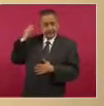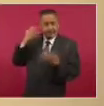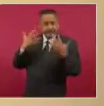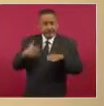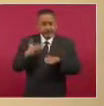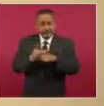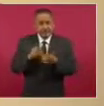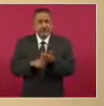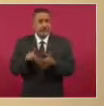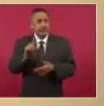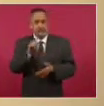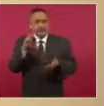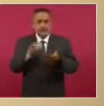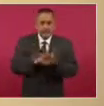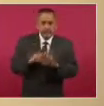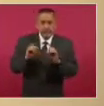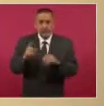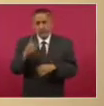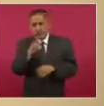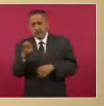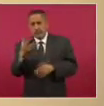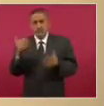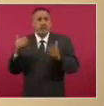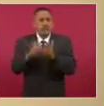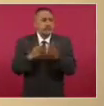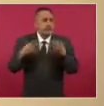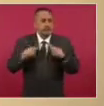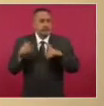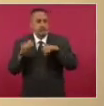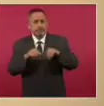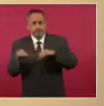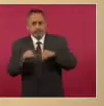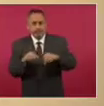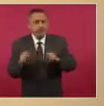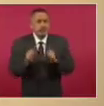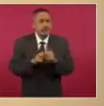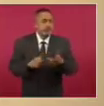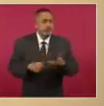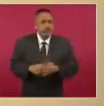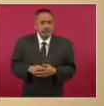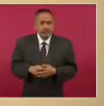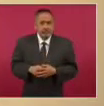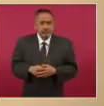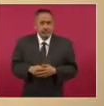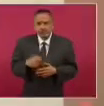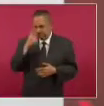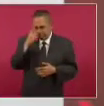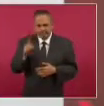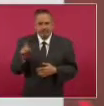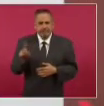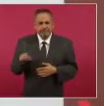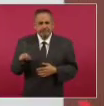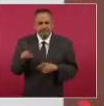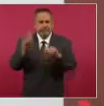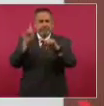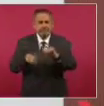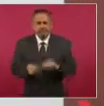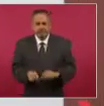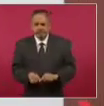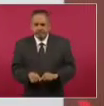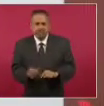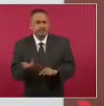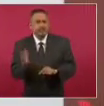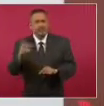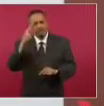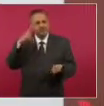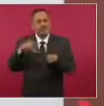de 100,000 o 150,000 trabajadores que con la comodidad de un clic daban de baja para interrumpir